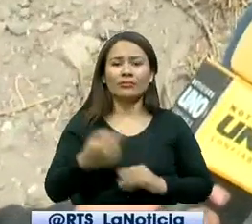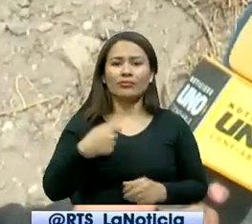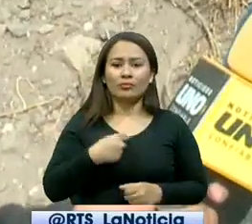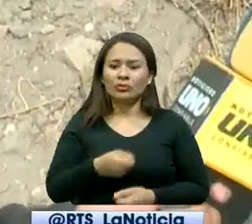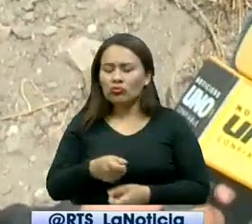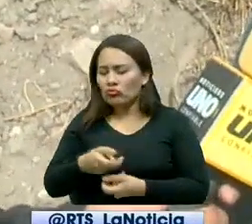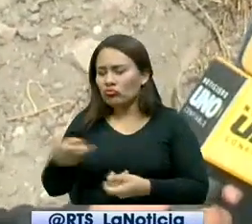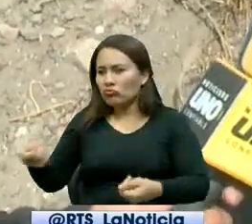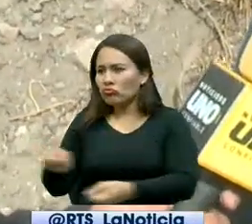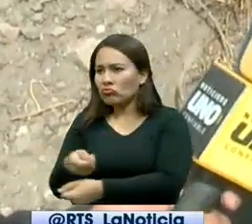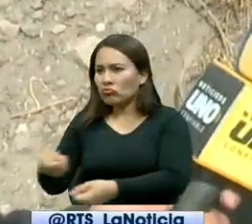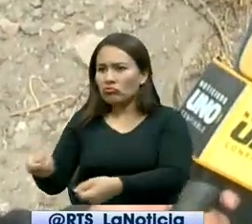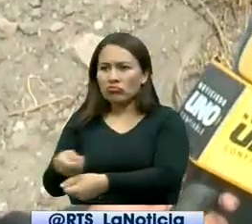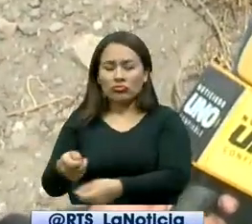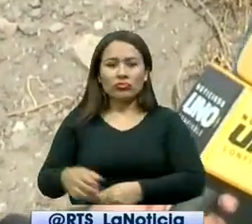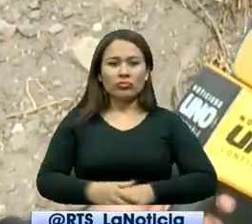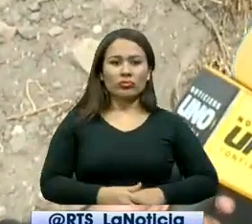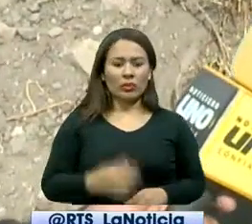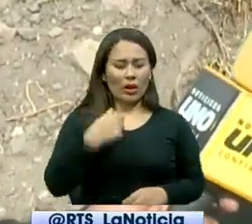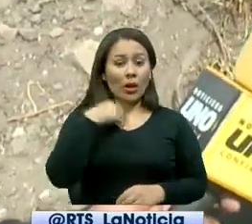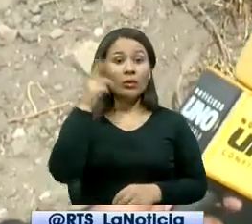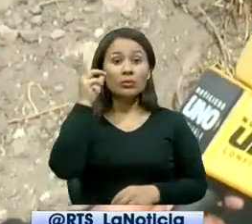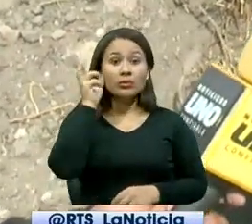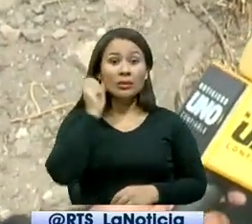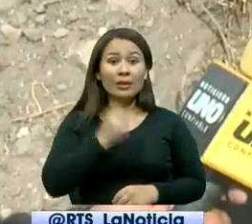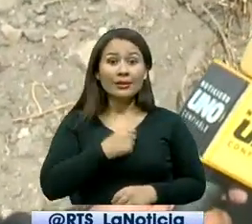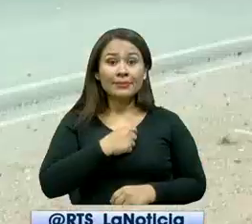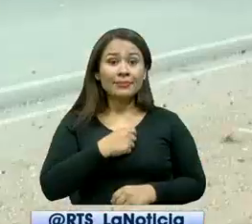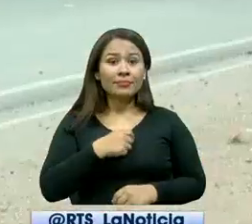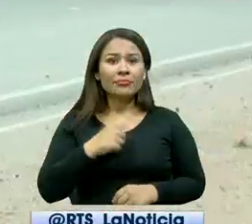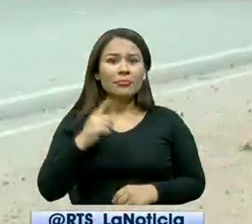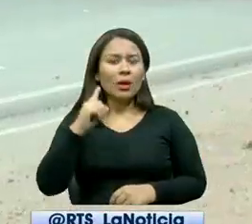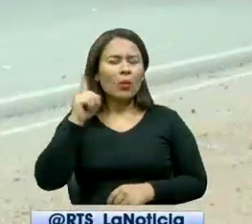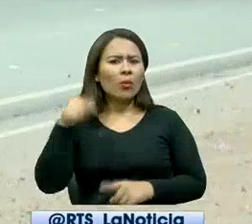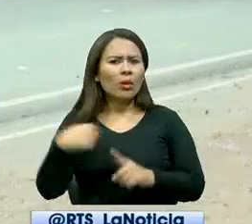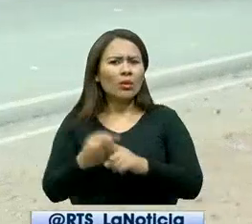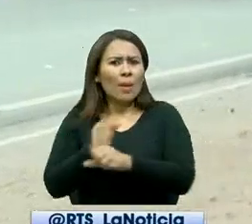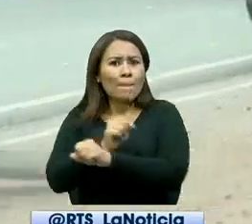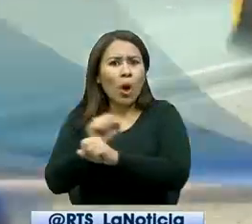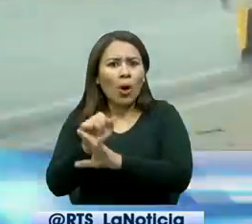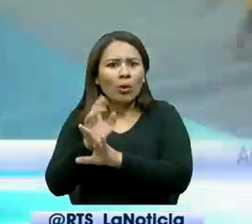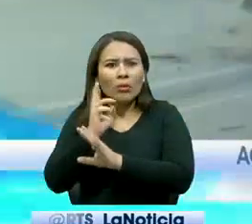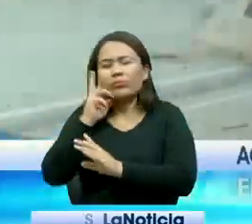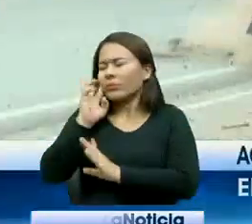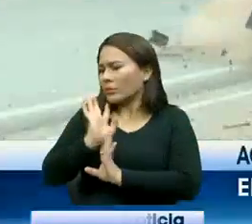que venía sonando y ya se cayó.